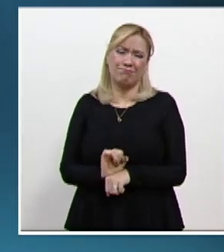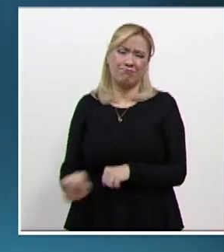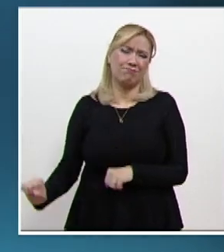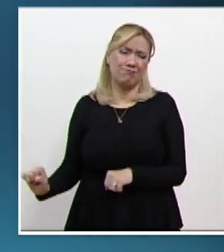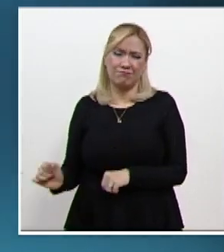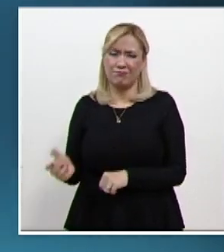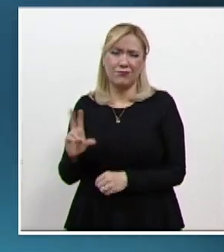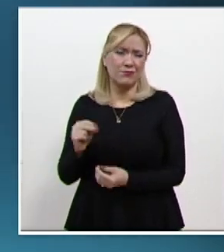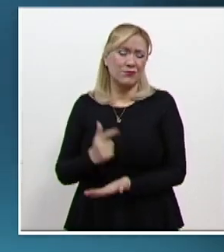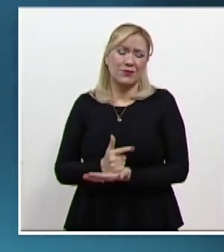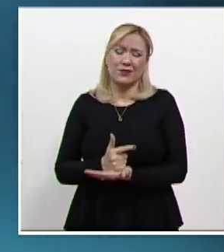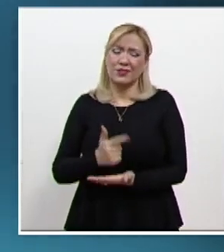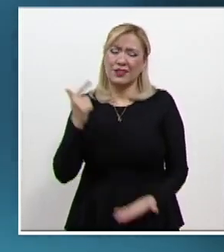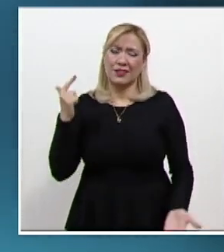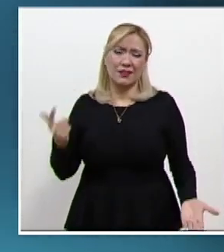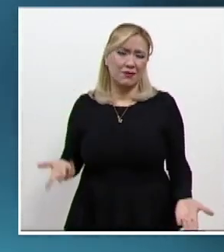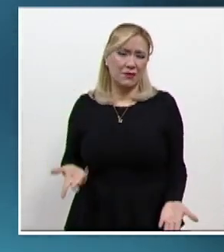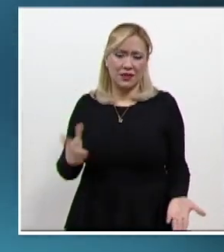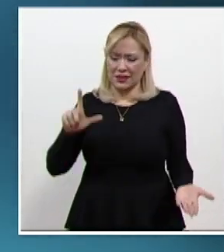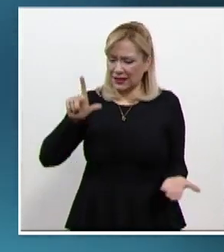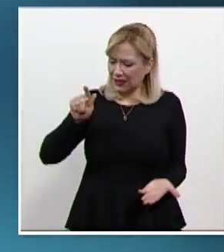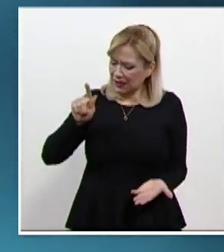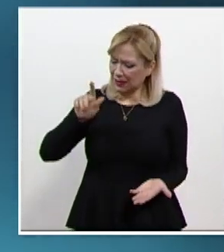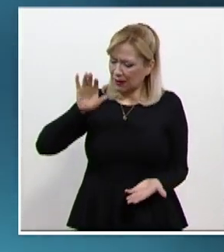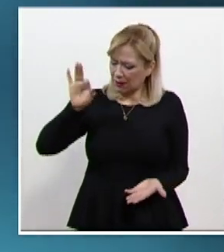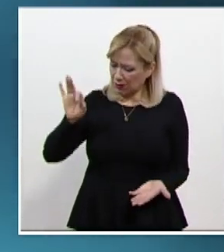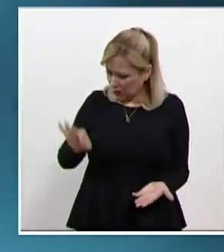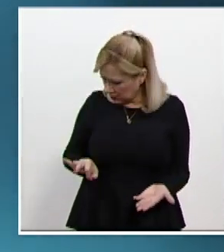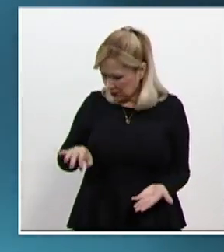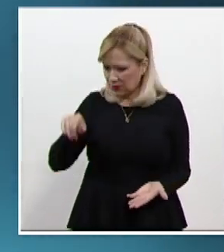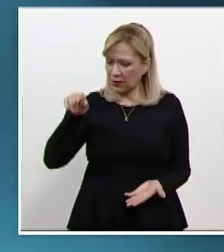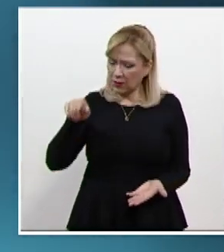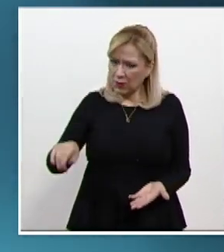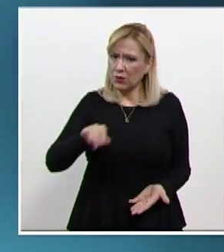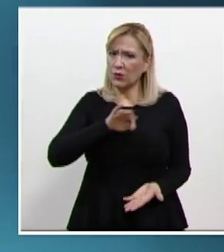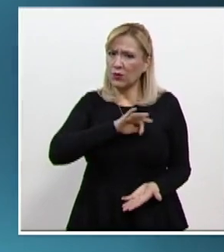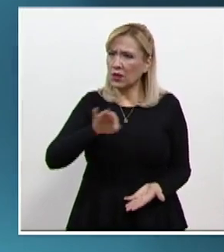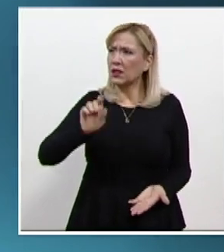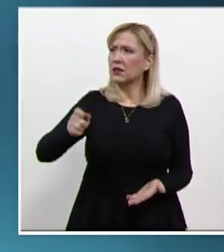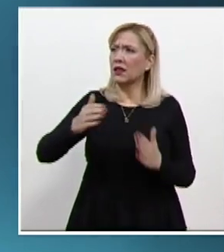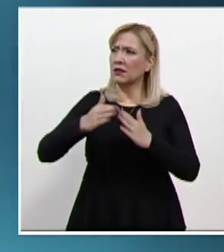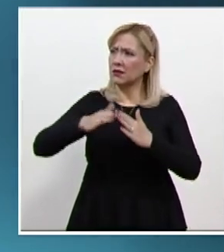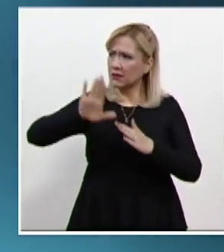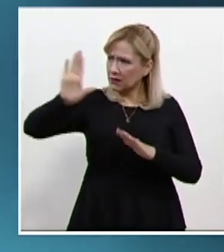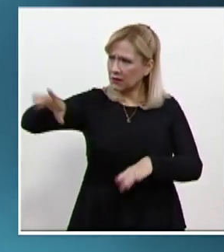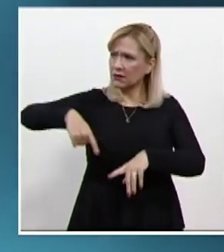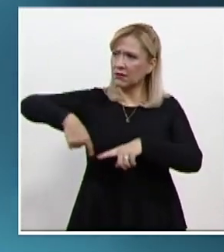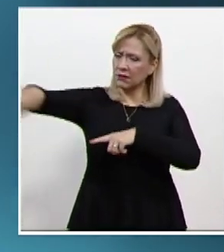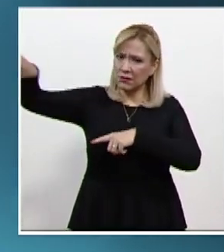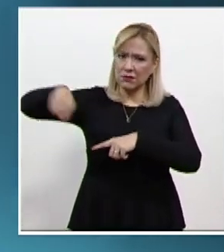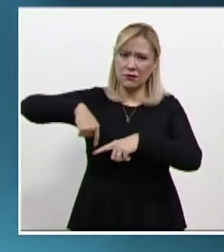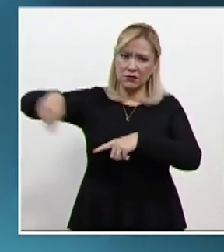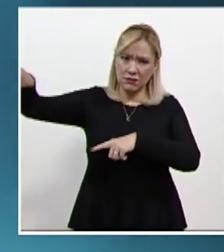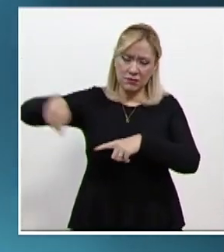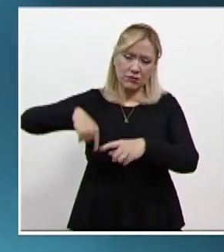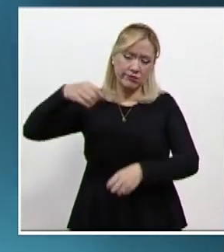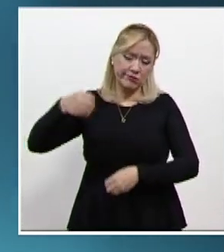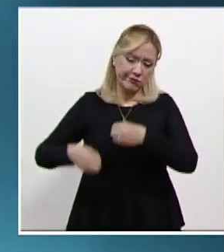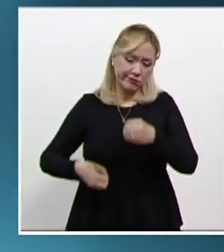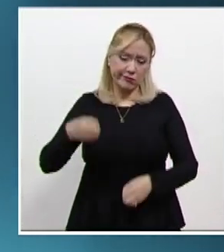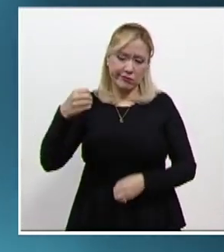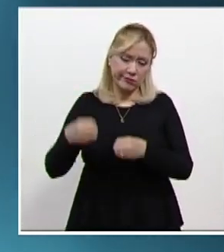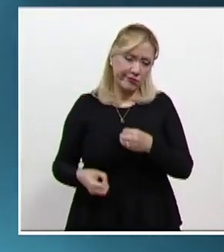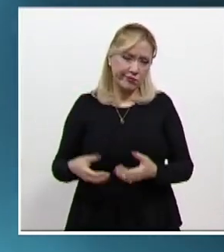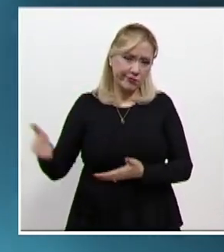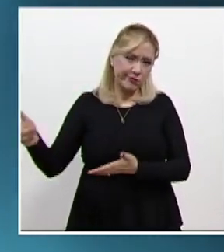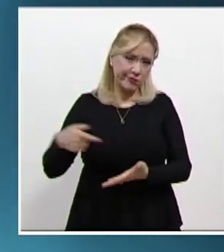decir, más del 70% cumplen su proceso en libertad. Por lo tanto,